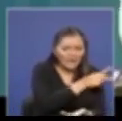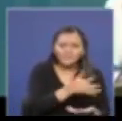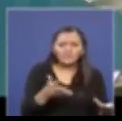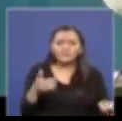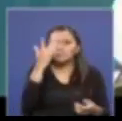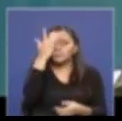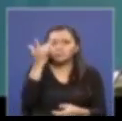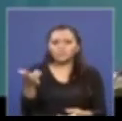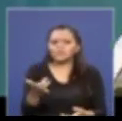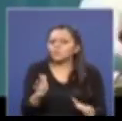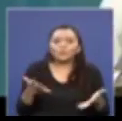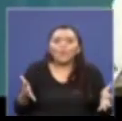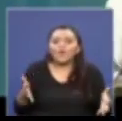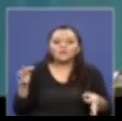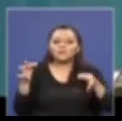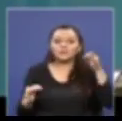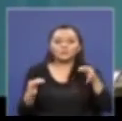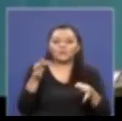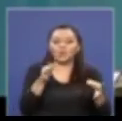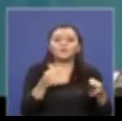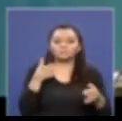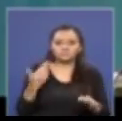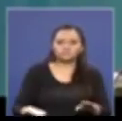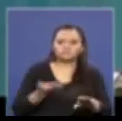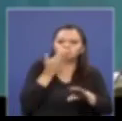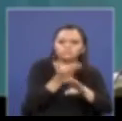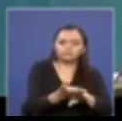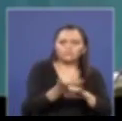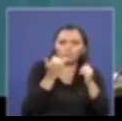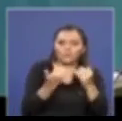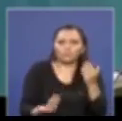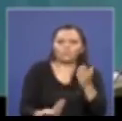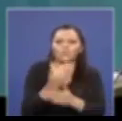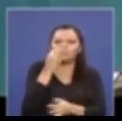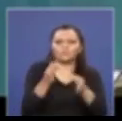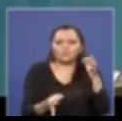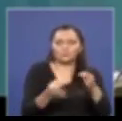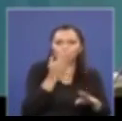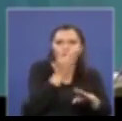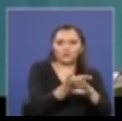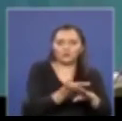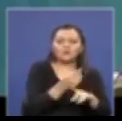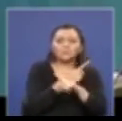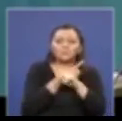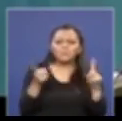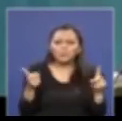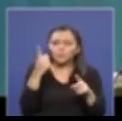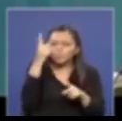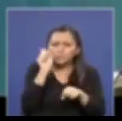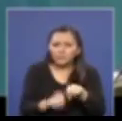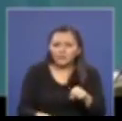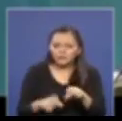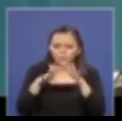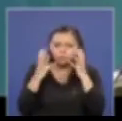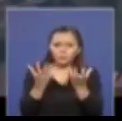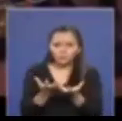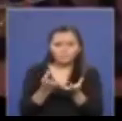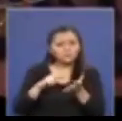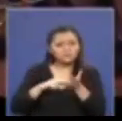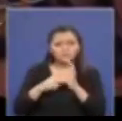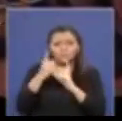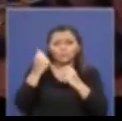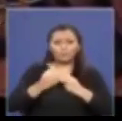todo, que no se siga dañando al único planeta que tenemos? Todo responde a